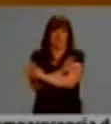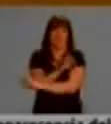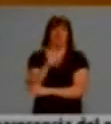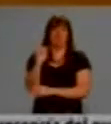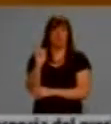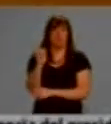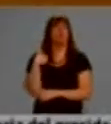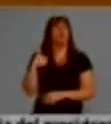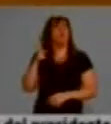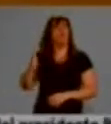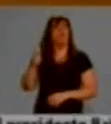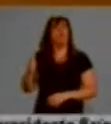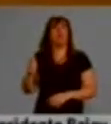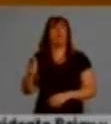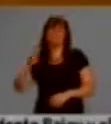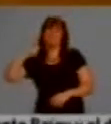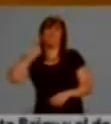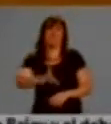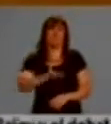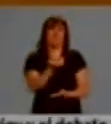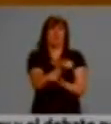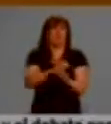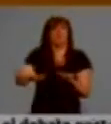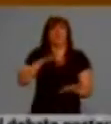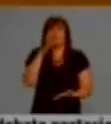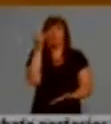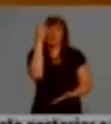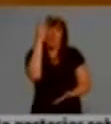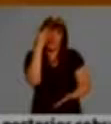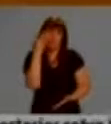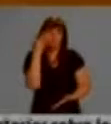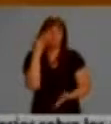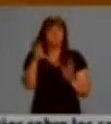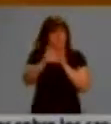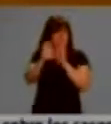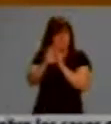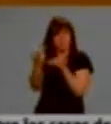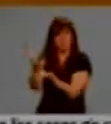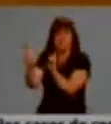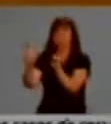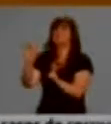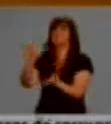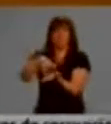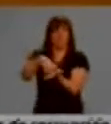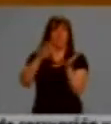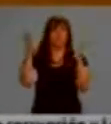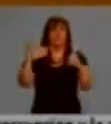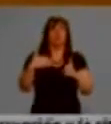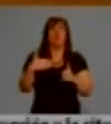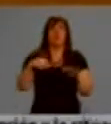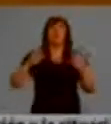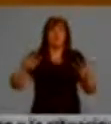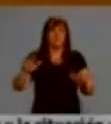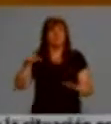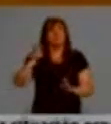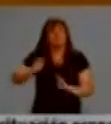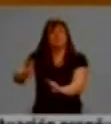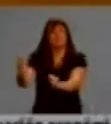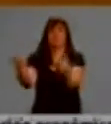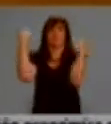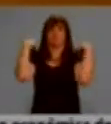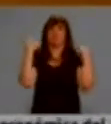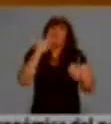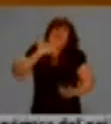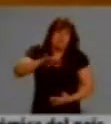usted derecho a causar un daño gratuito por mero capricho? La Constitución se lo permite, sin duda, pero su sentido de la responsabilidad,